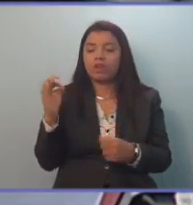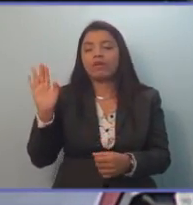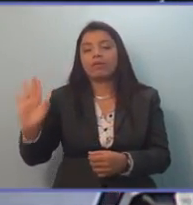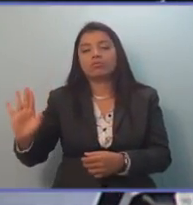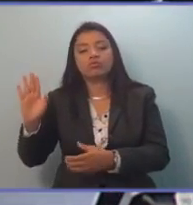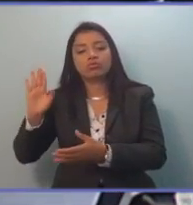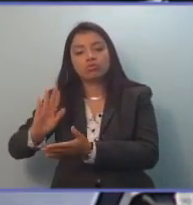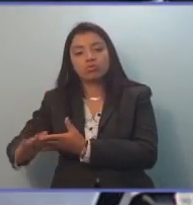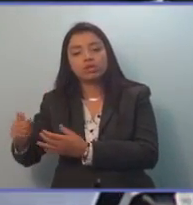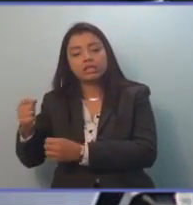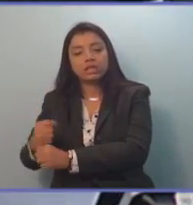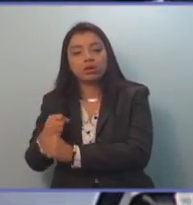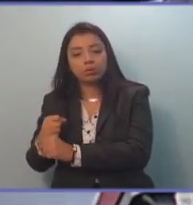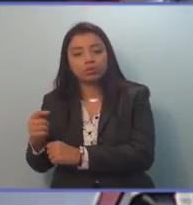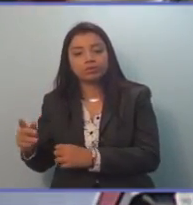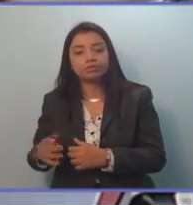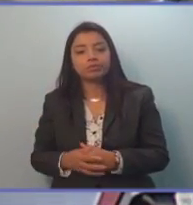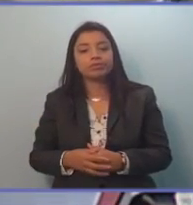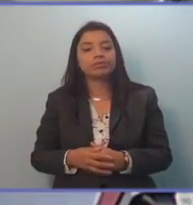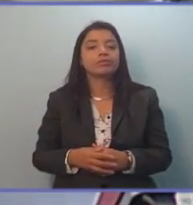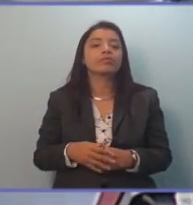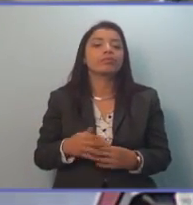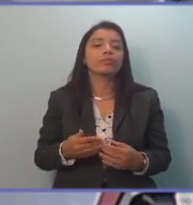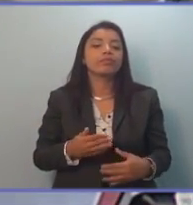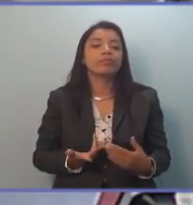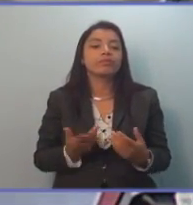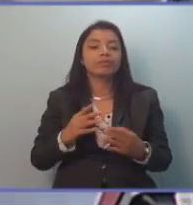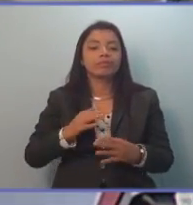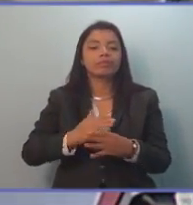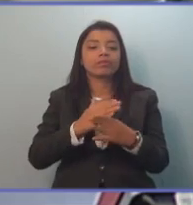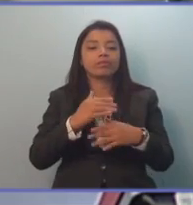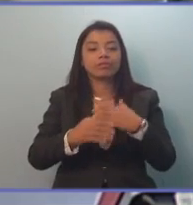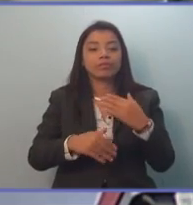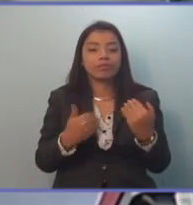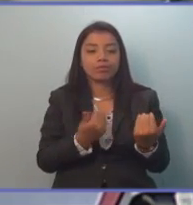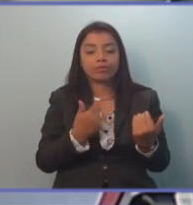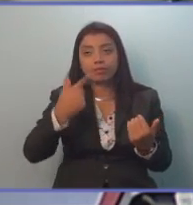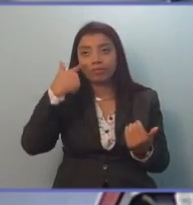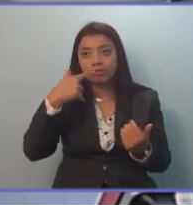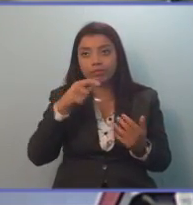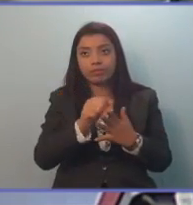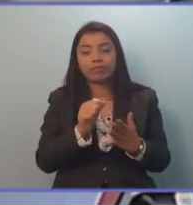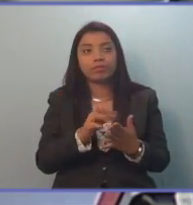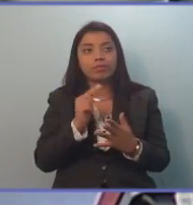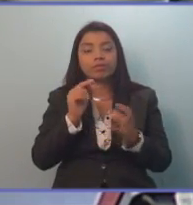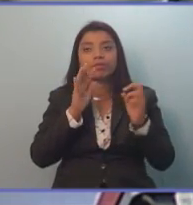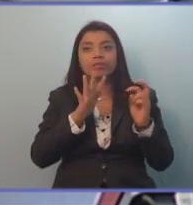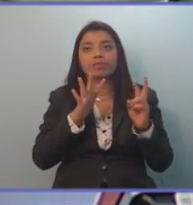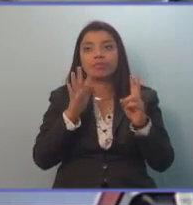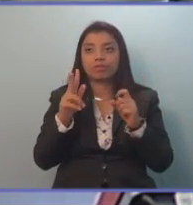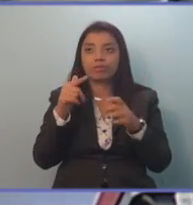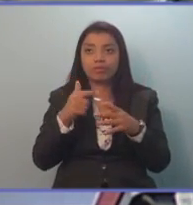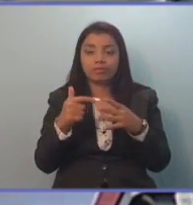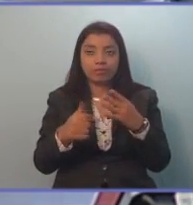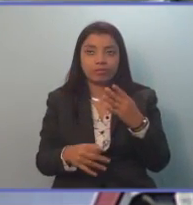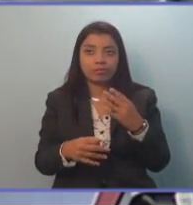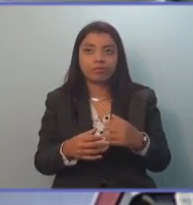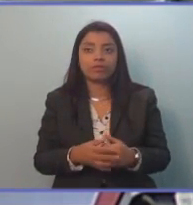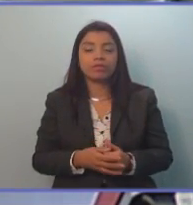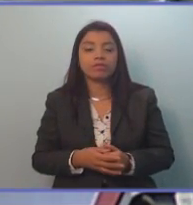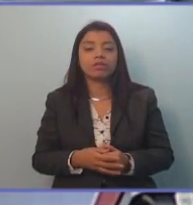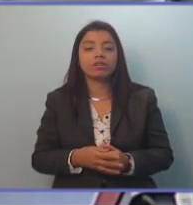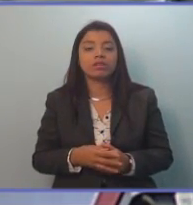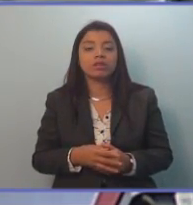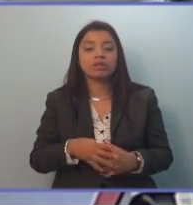de titularización de inmuebles podrán emitirse los valores previstos en el artículo 73 de esta ley.